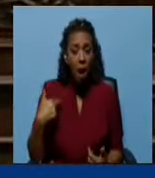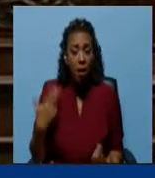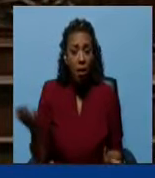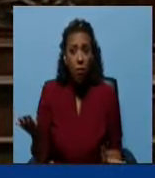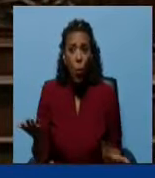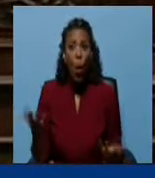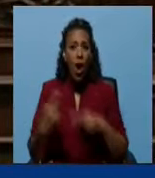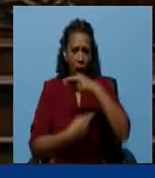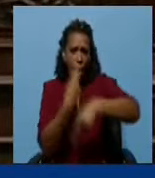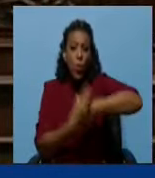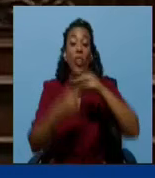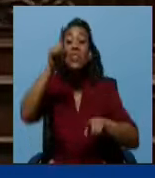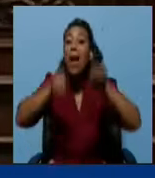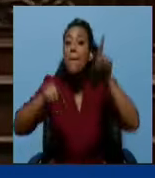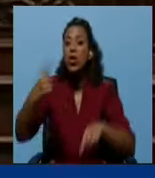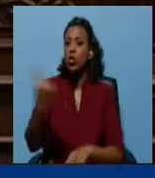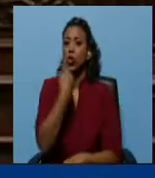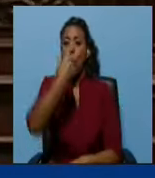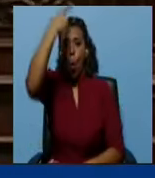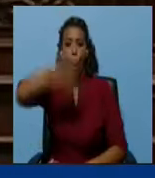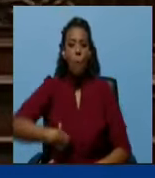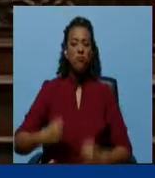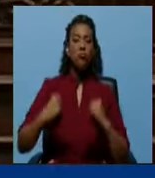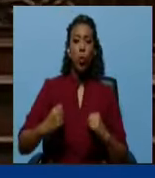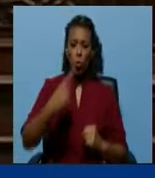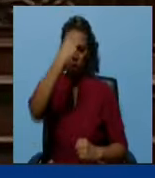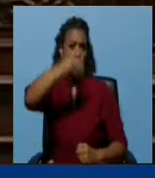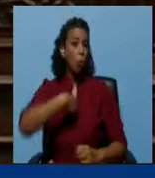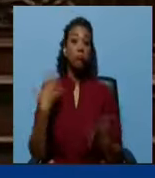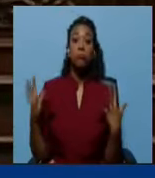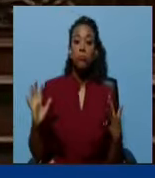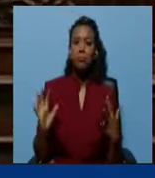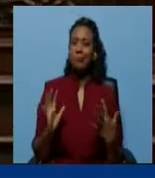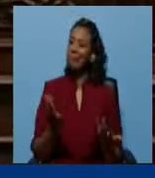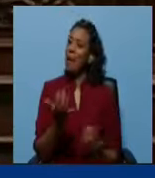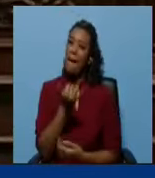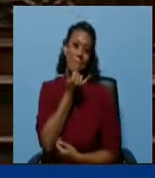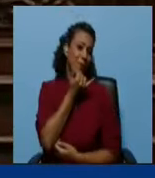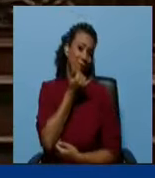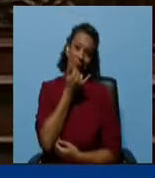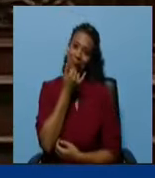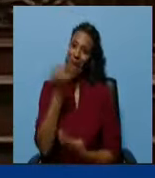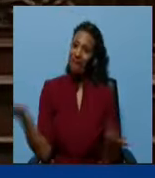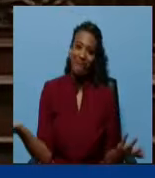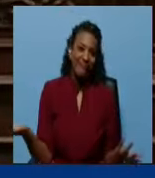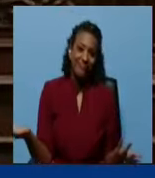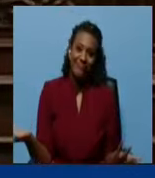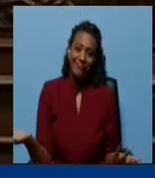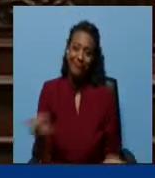que la revolución depende de un hombre, estaría pelando bola.